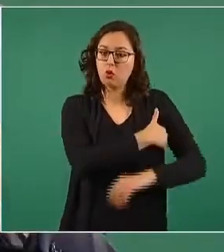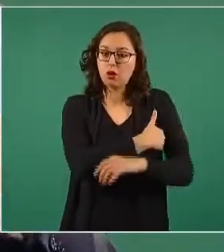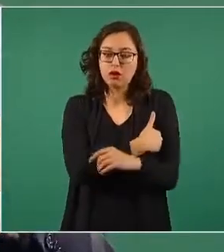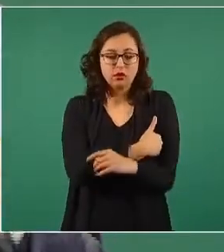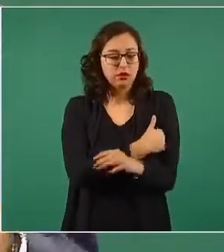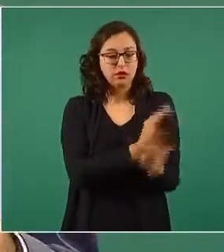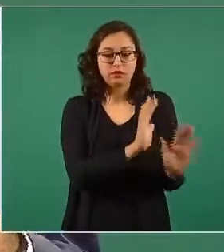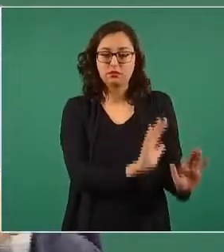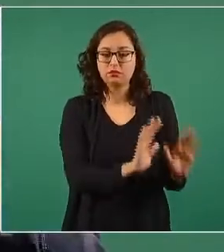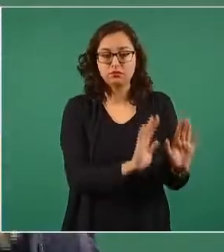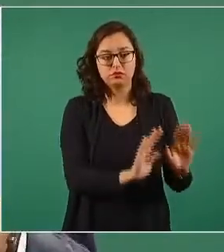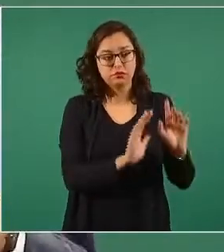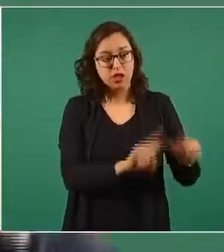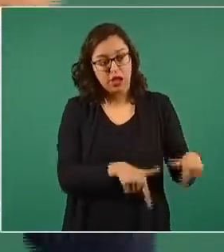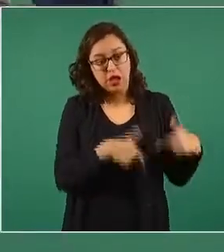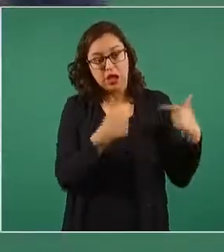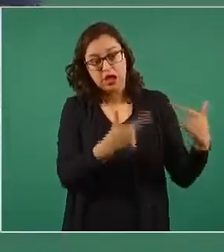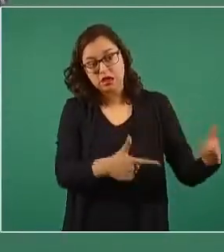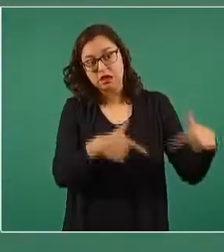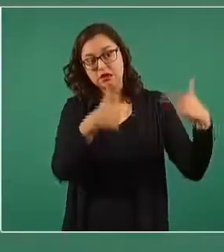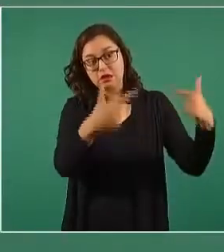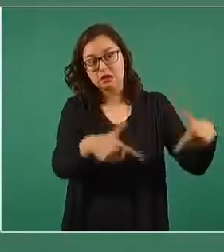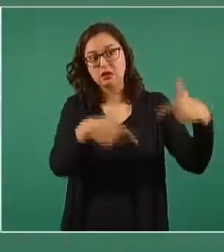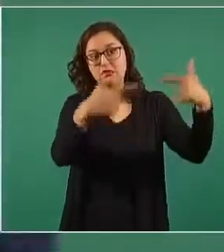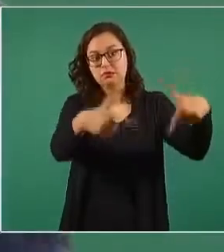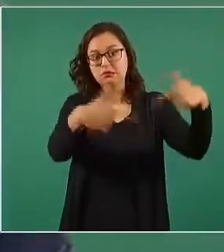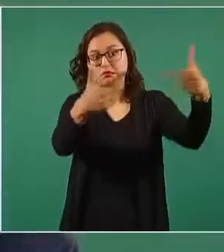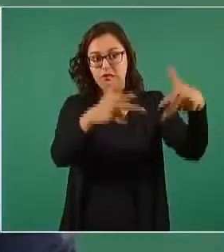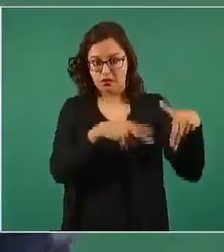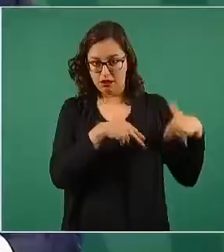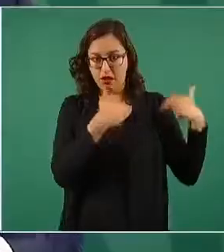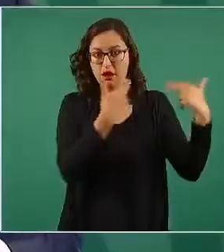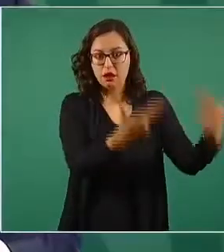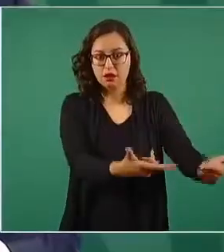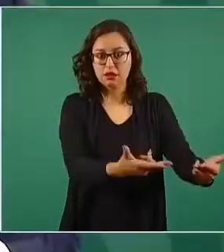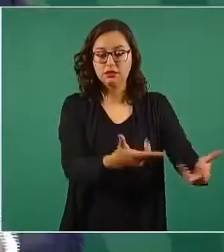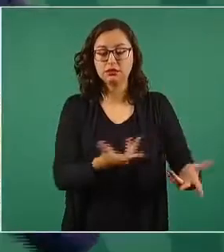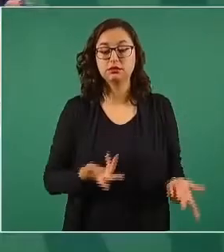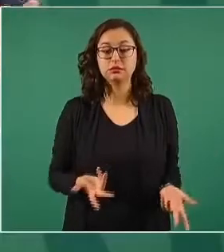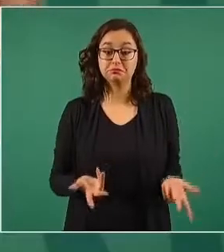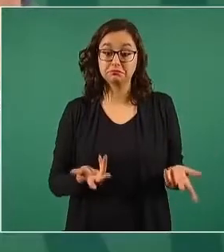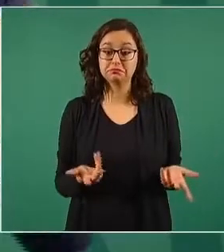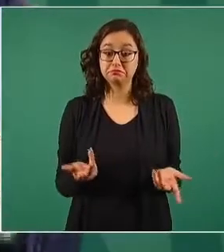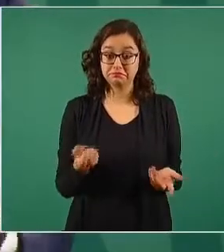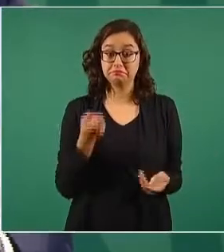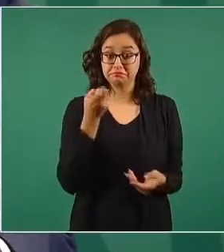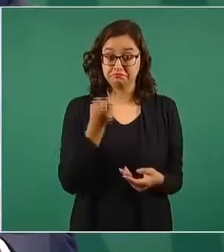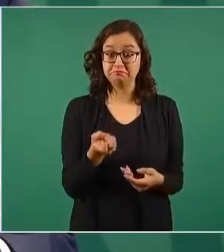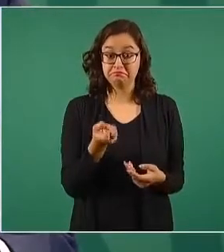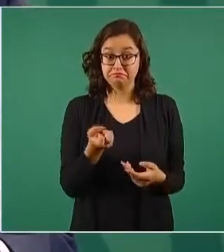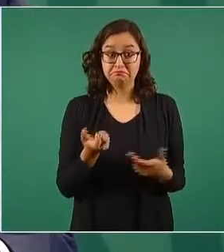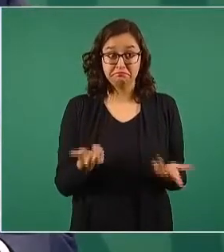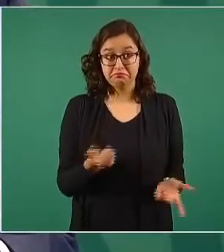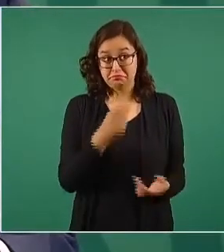como fondo, como patrimonio para las nuevas generaciones. Entonces,